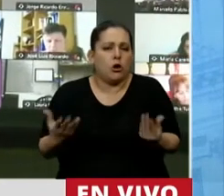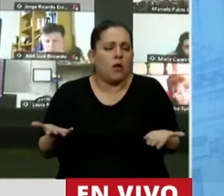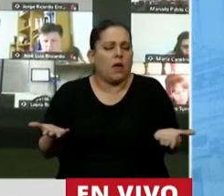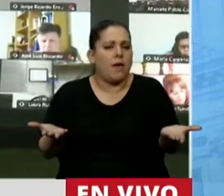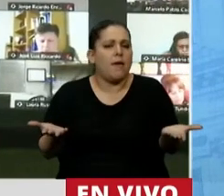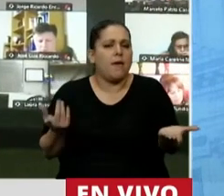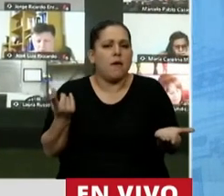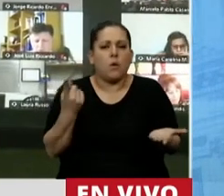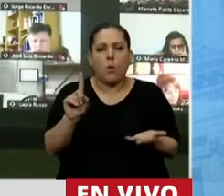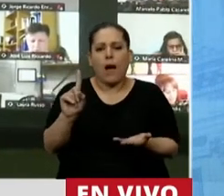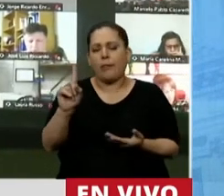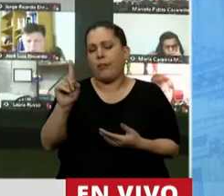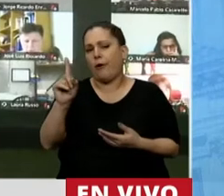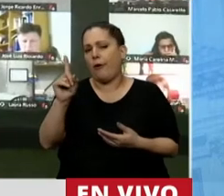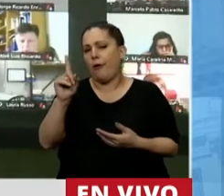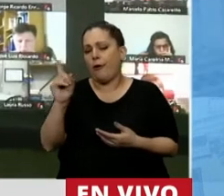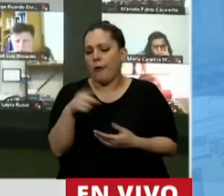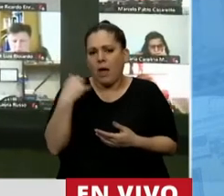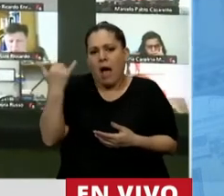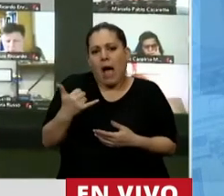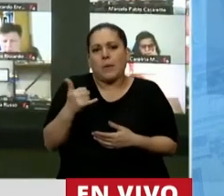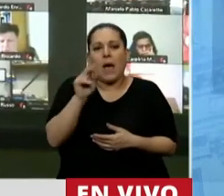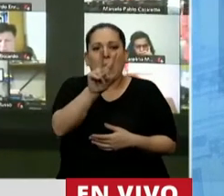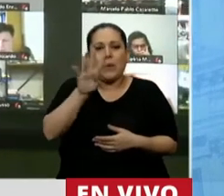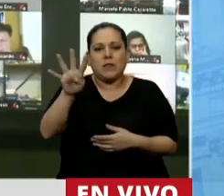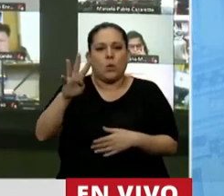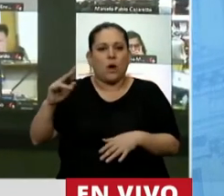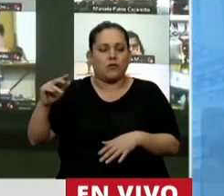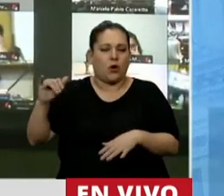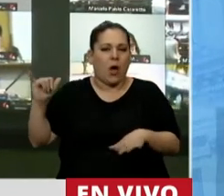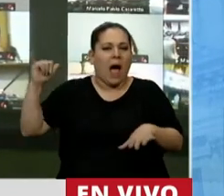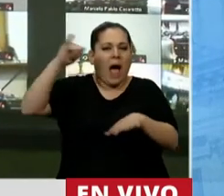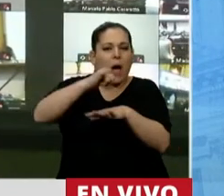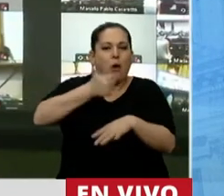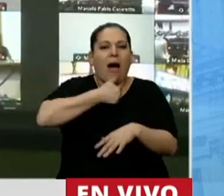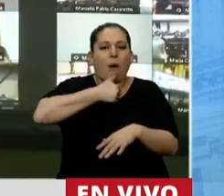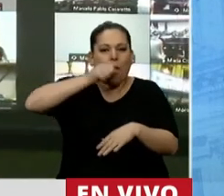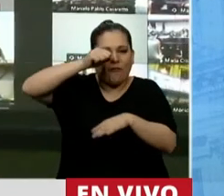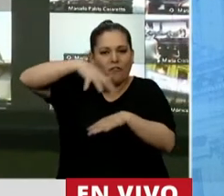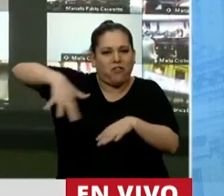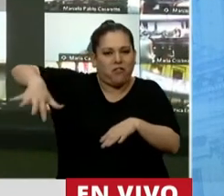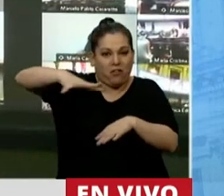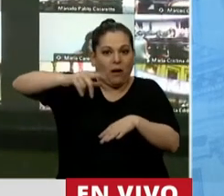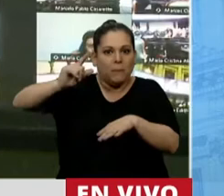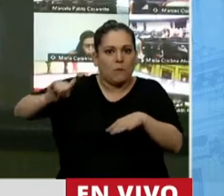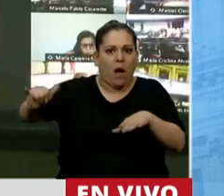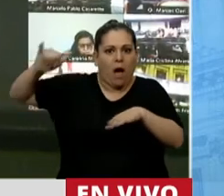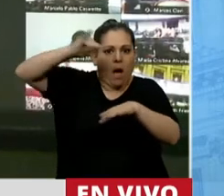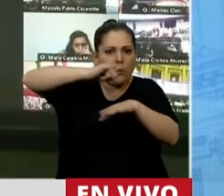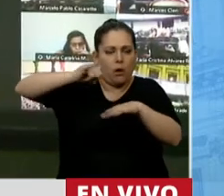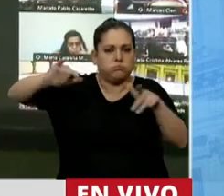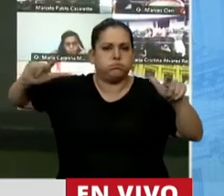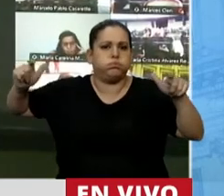cuando históricamente supimos tener 24 aviones hidrantes operando, apenas había 6. No hay